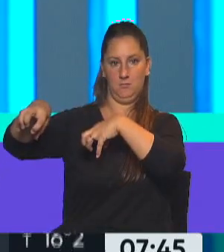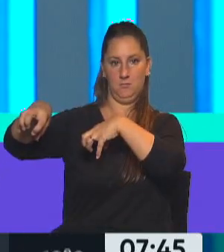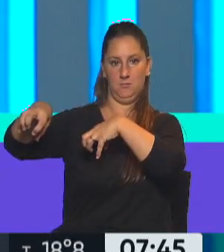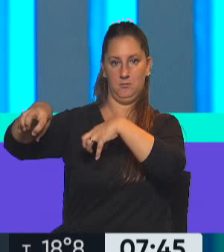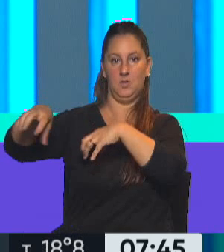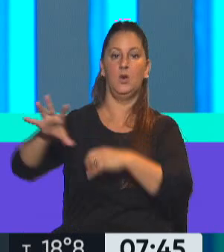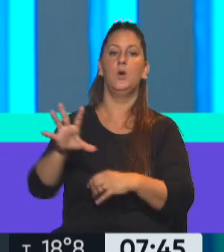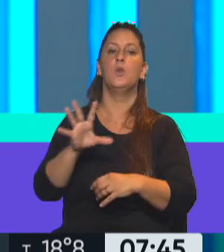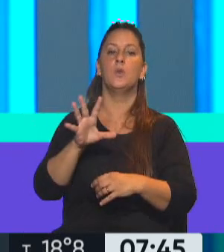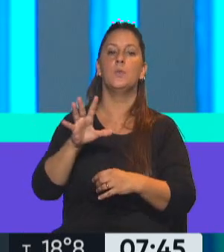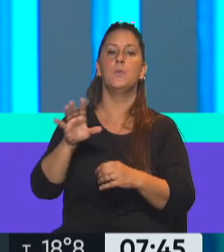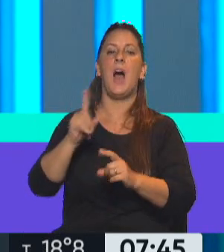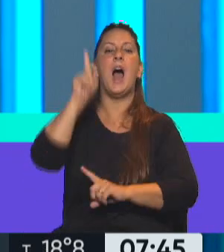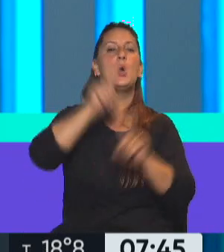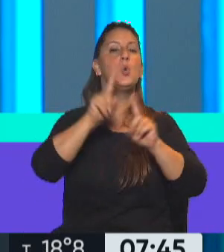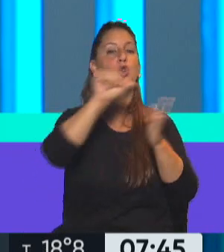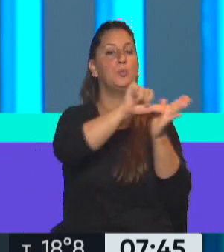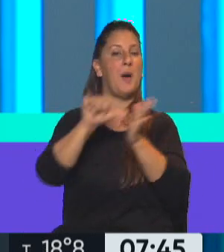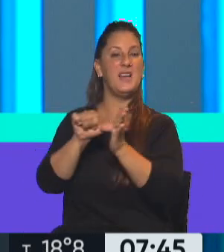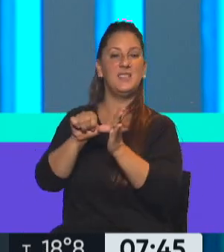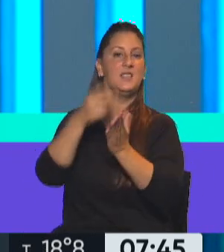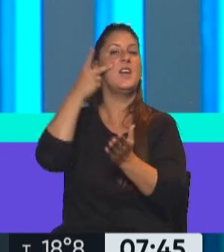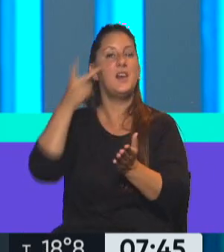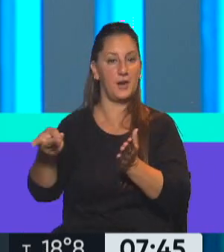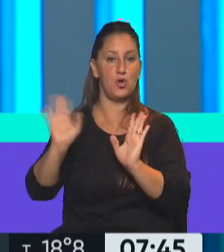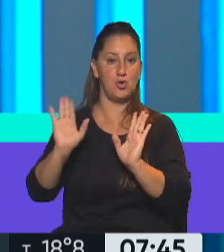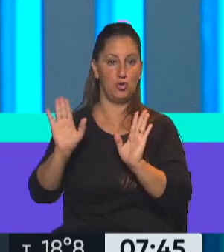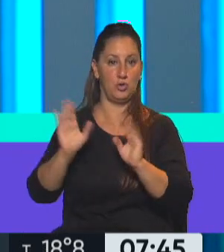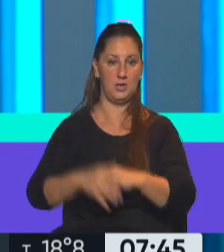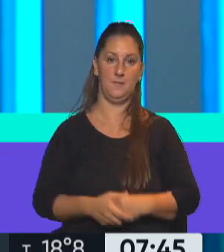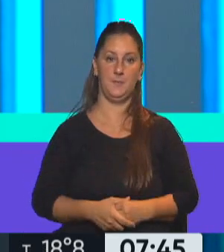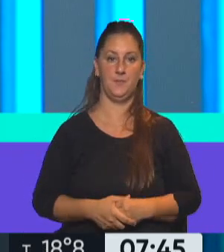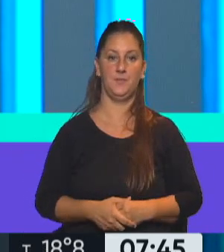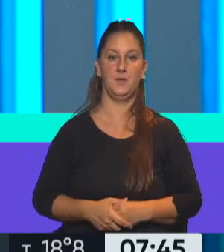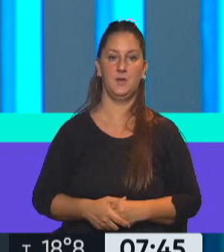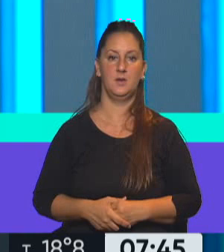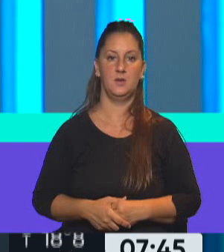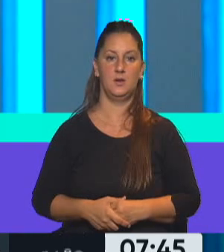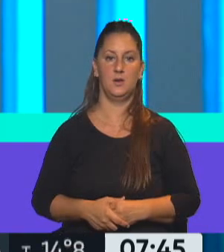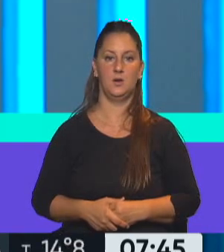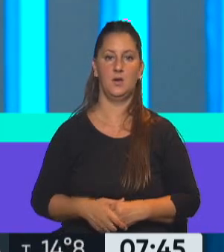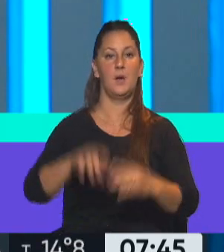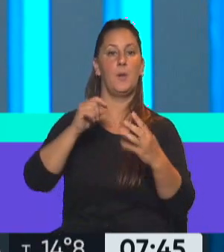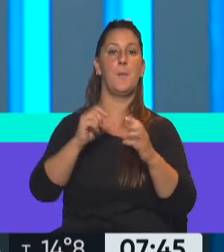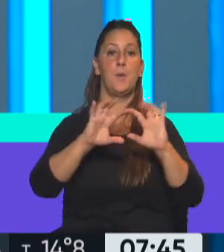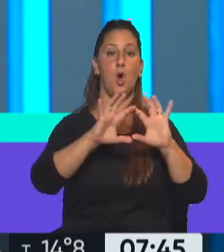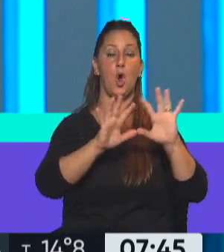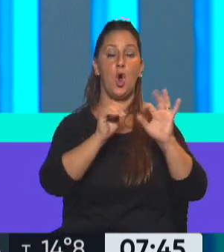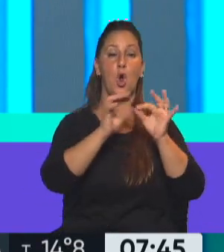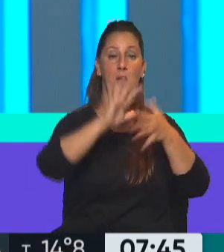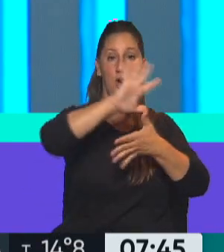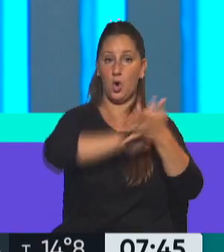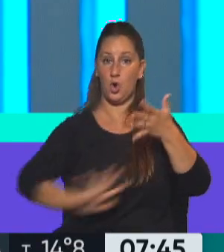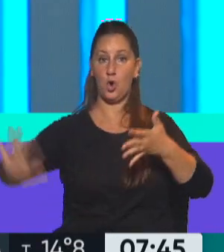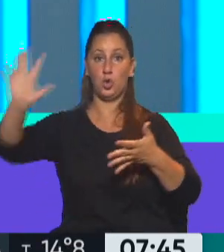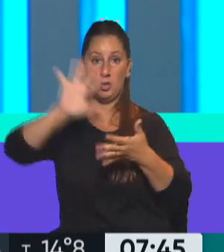reconocidos por una serie de países. Entonces hay varios países, de hecho hay países en 4 continentes que reconocieron su